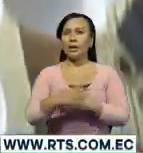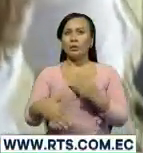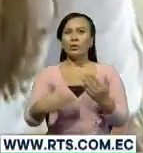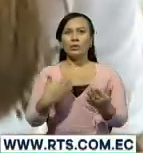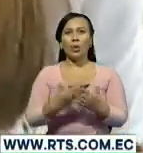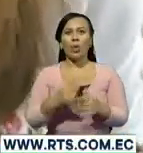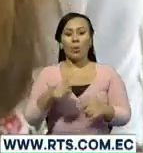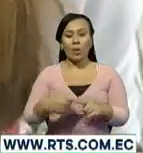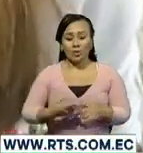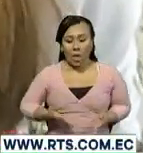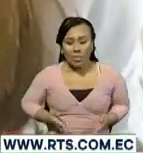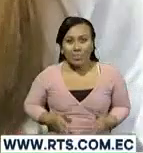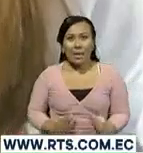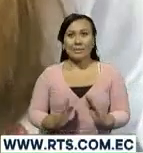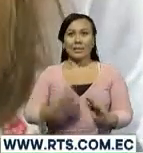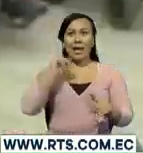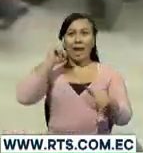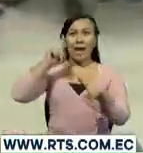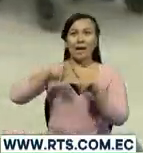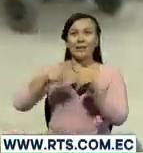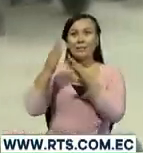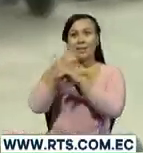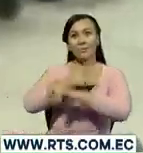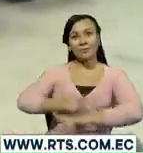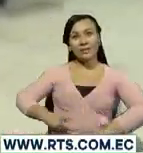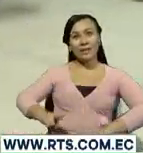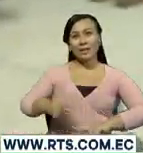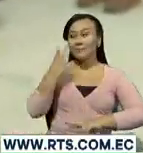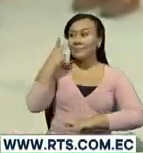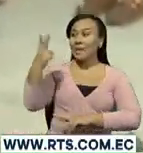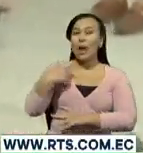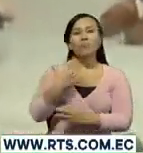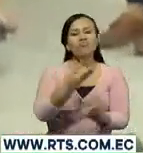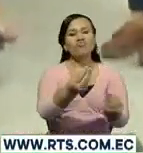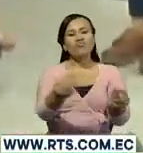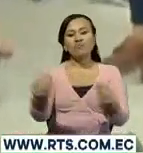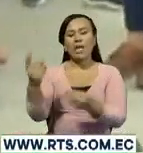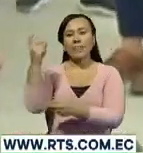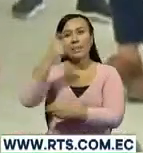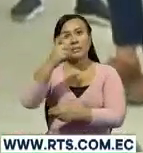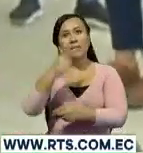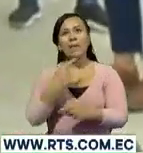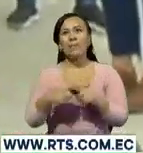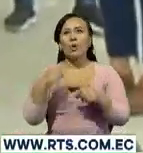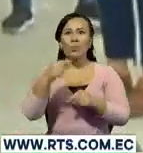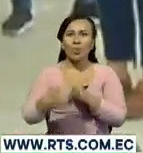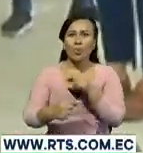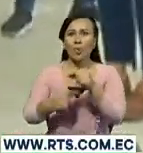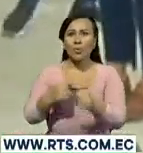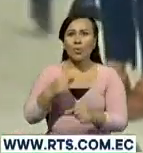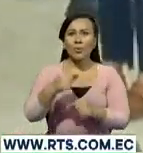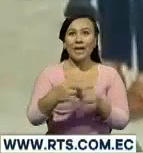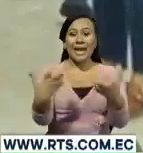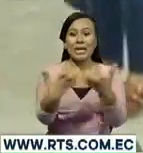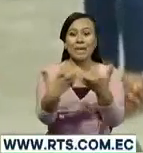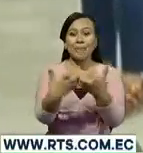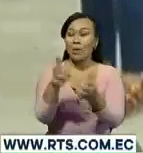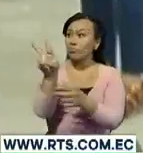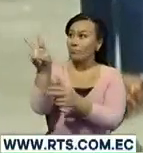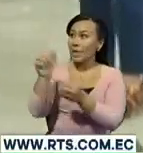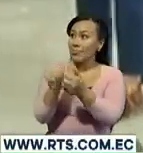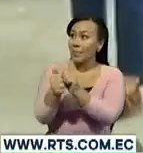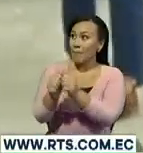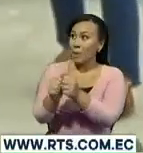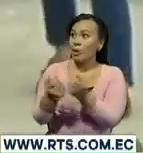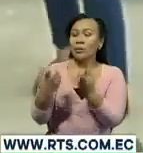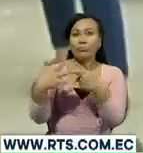que nacen hasta el último día de su vida. Entonces, tienen muchas necesidades, pero poco a poco este equipo de deporte ve